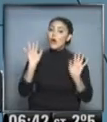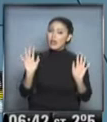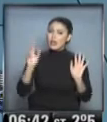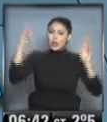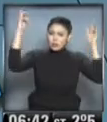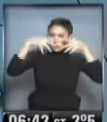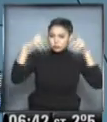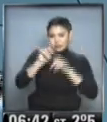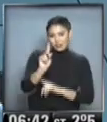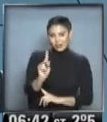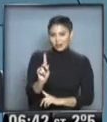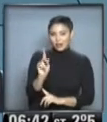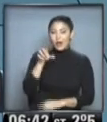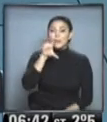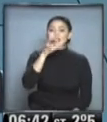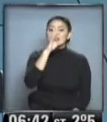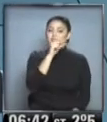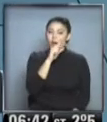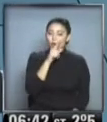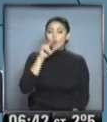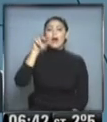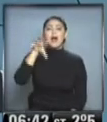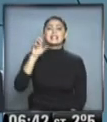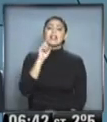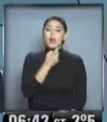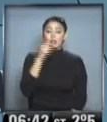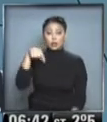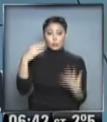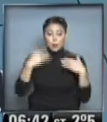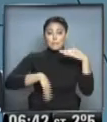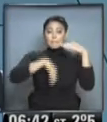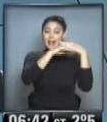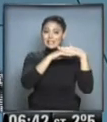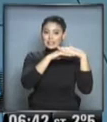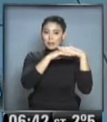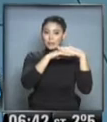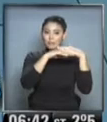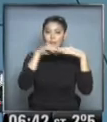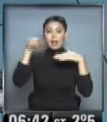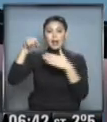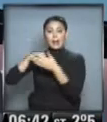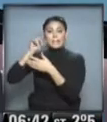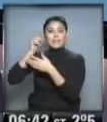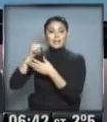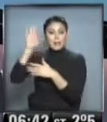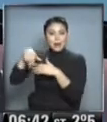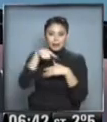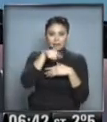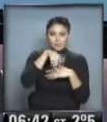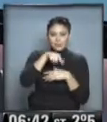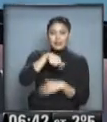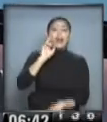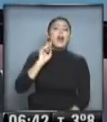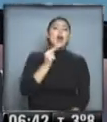de grandes lluvias. San Juan, San Luis, la máxima para hoy, inferior a la de Capital Federal.